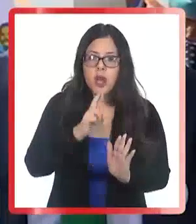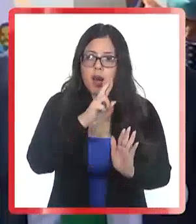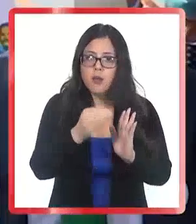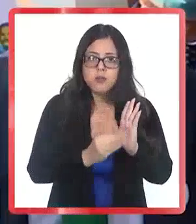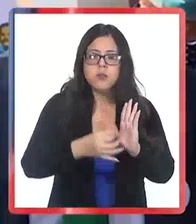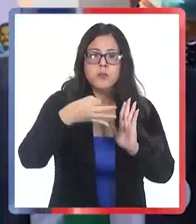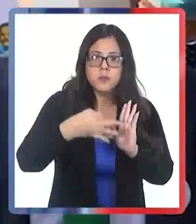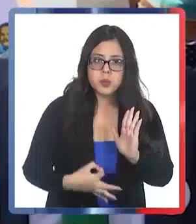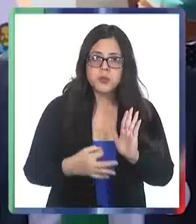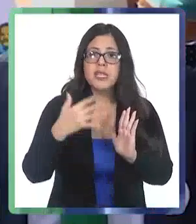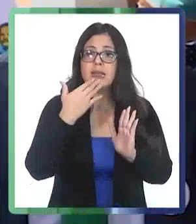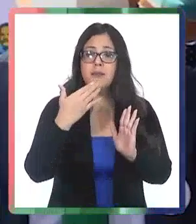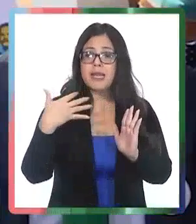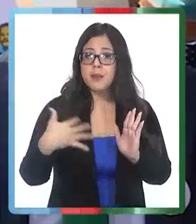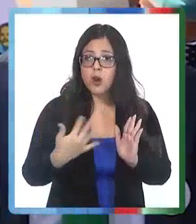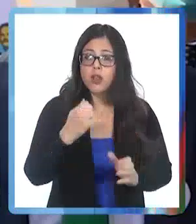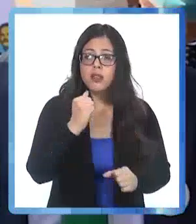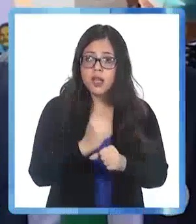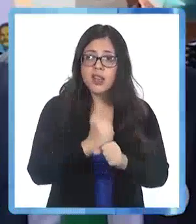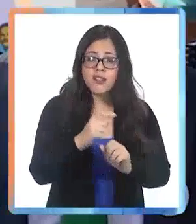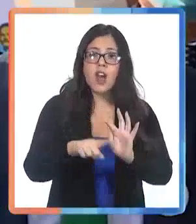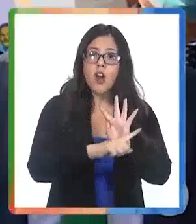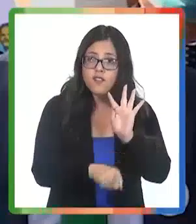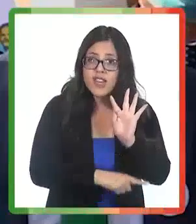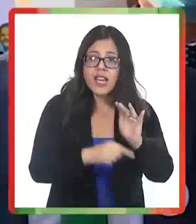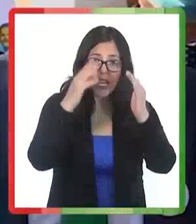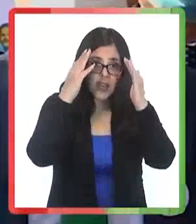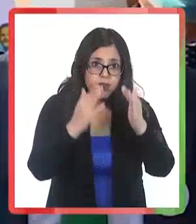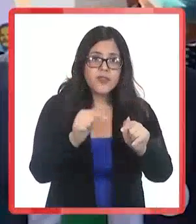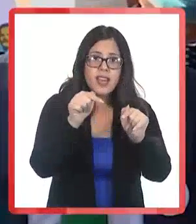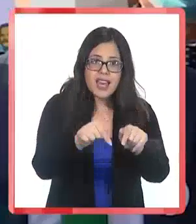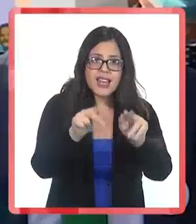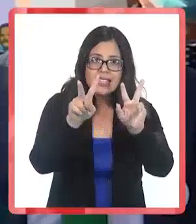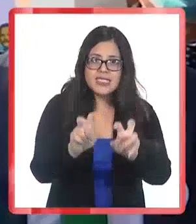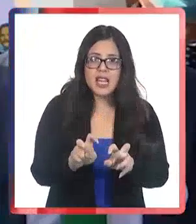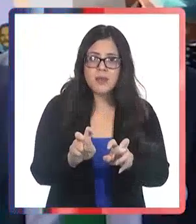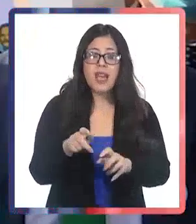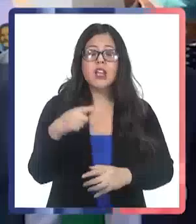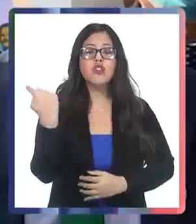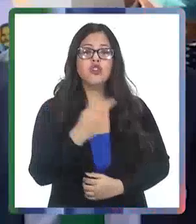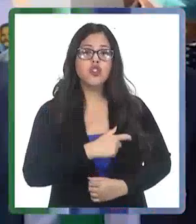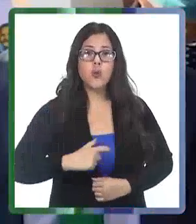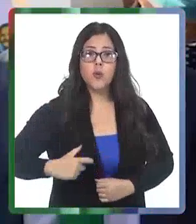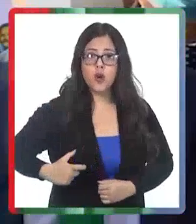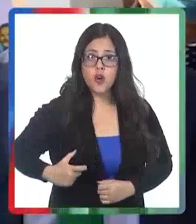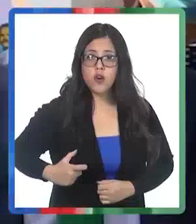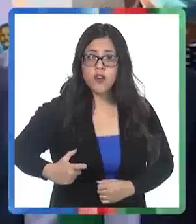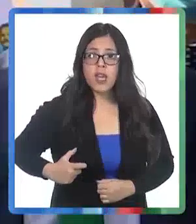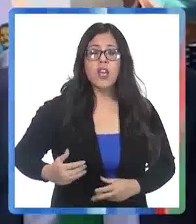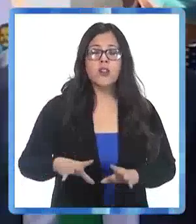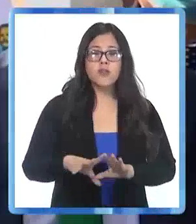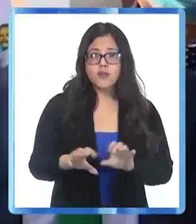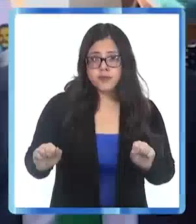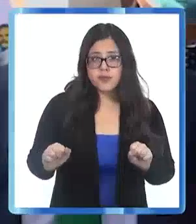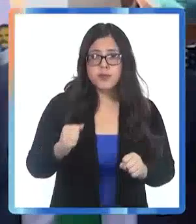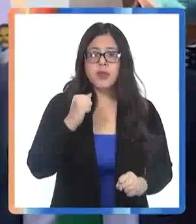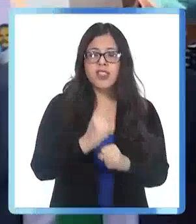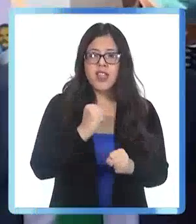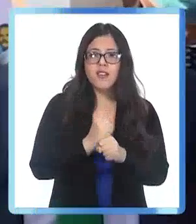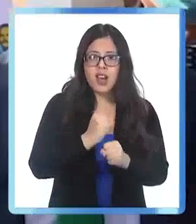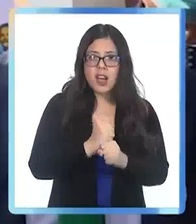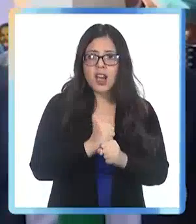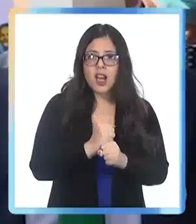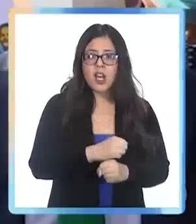mostrar resultados y es importante que el trabajo de la fiscalía se concentre en esas aristas. Como gobierno estamos comprometidos